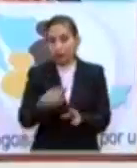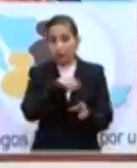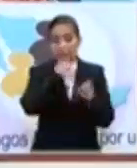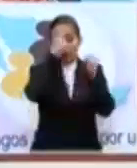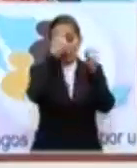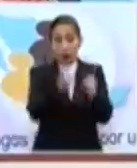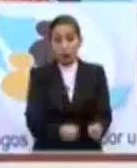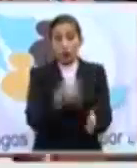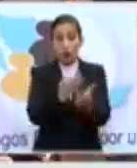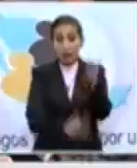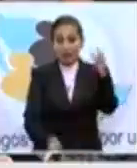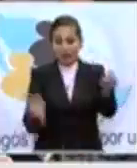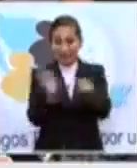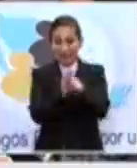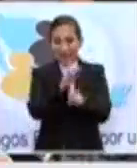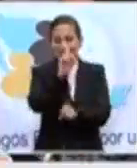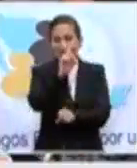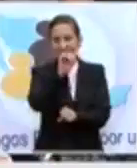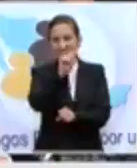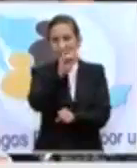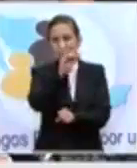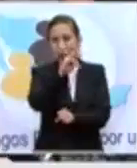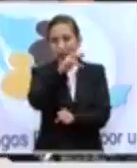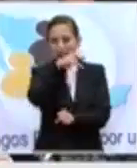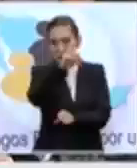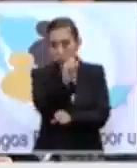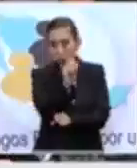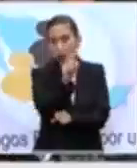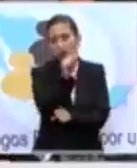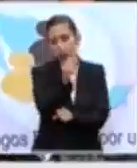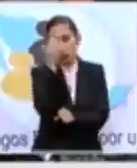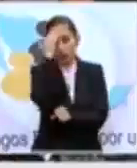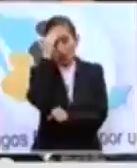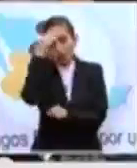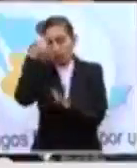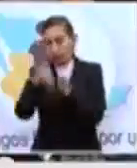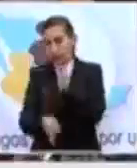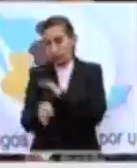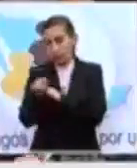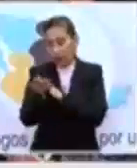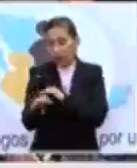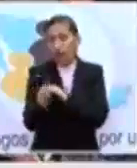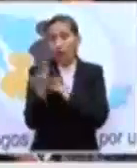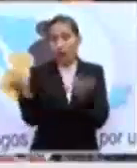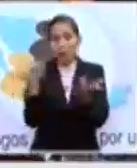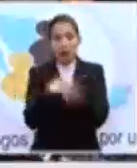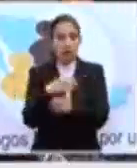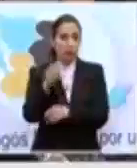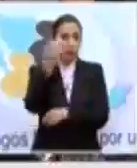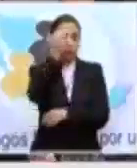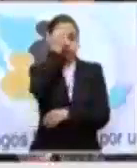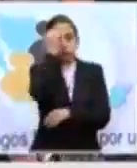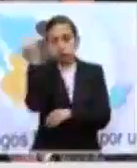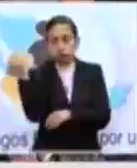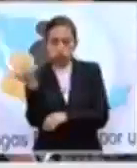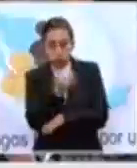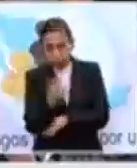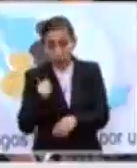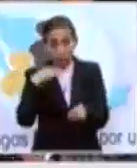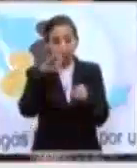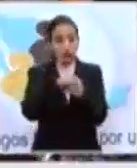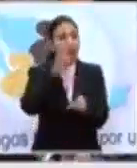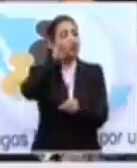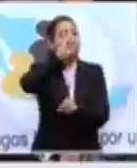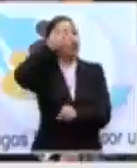seguro de desempleo, yo creo que el senador Neira, esto lo conoce también muy bien, es verdaderamente escandaloso que se haya votado